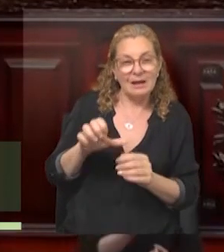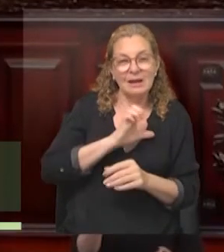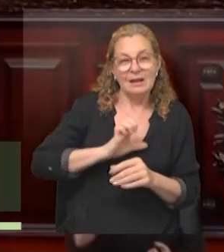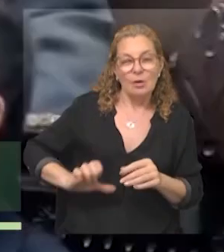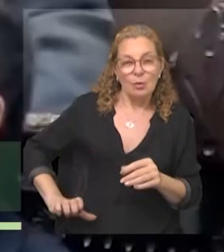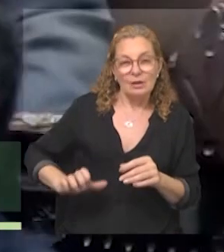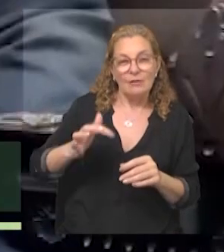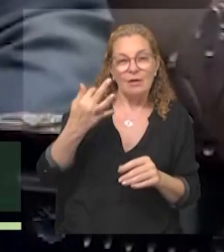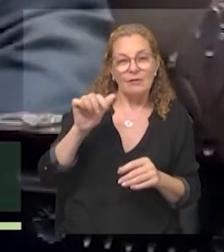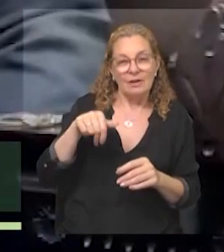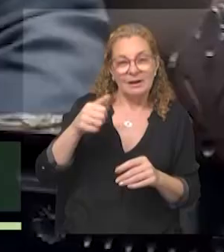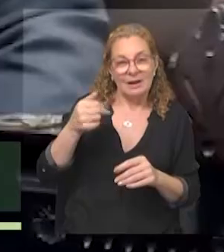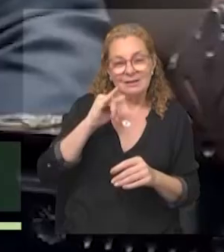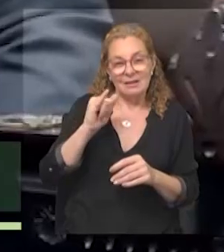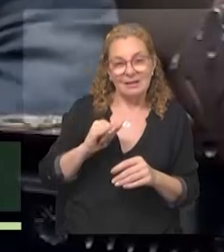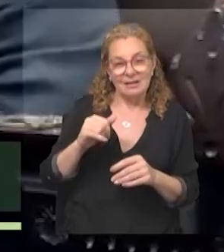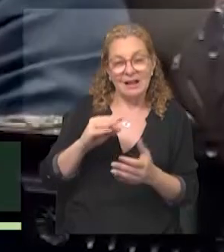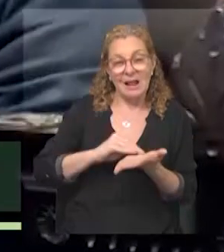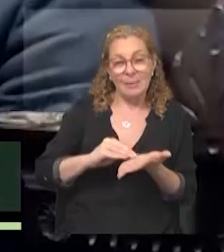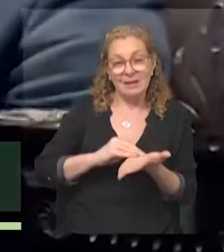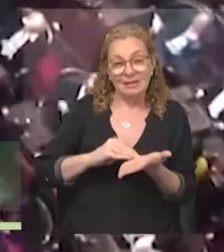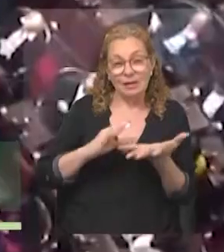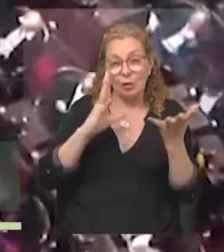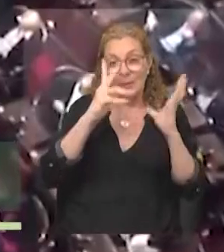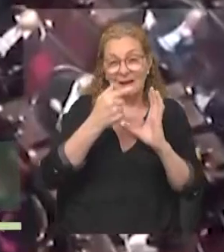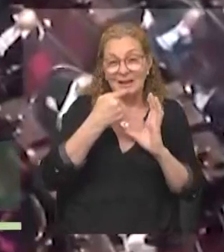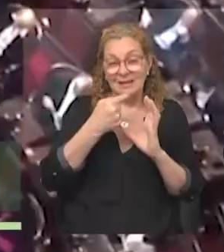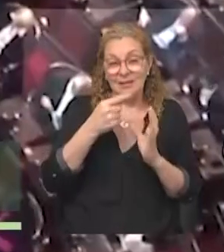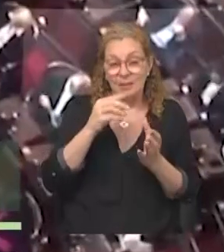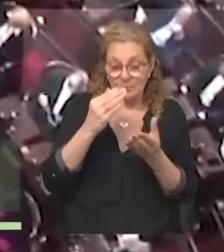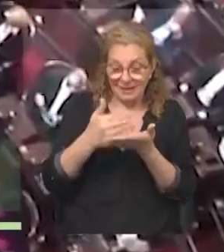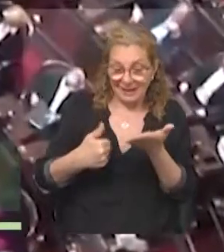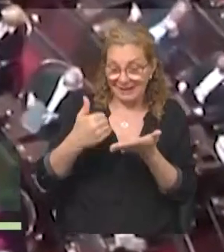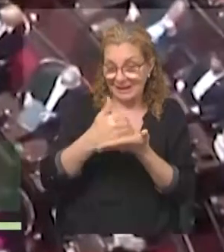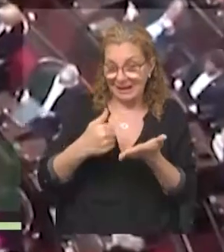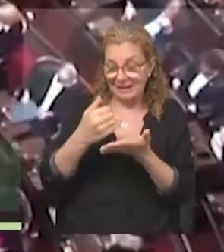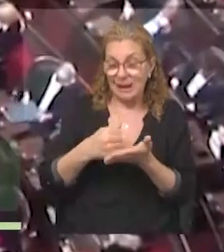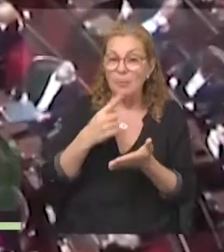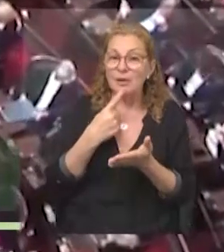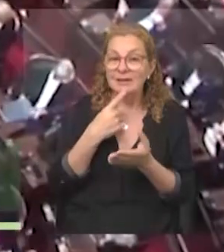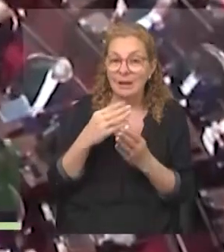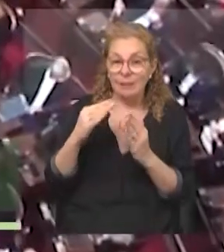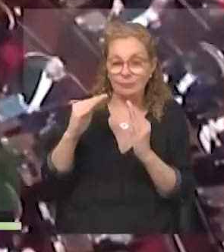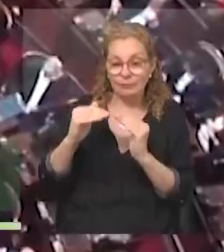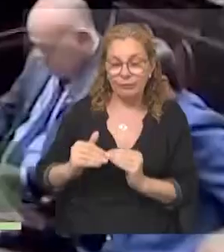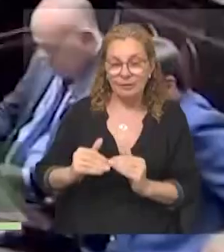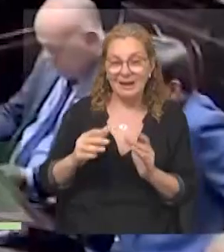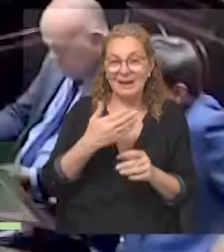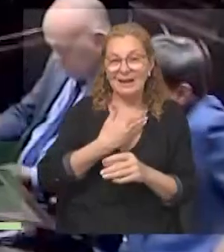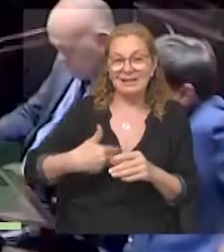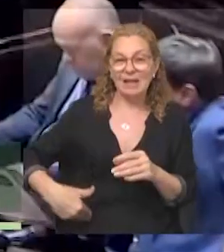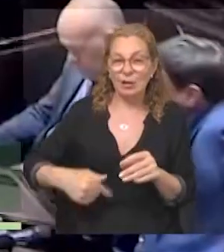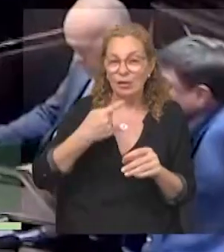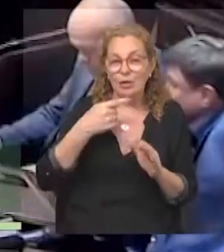Fernández la administración de mi ley que desde diciembre mantiene un Severo ajuste fiscal y políticas de reducción del estado alegó que la